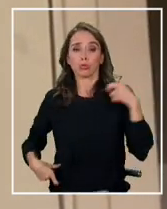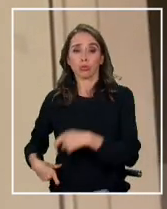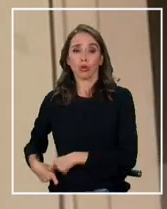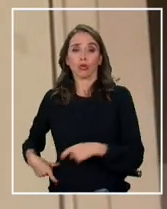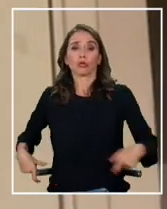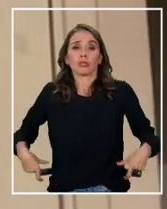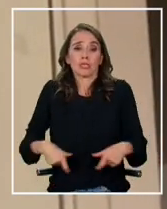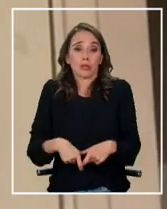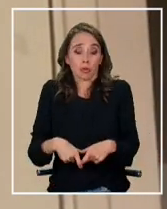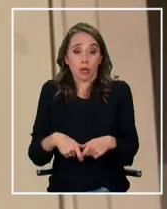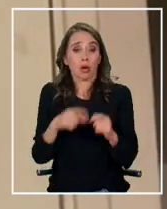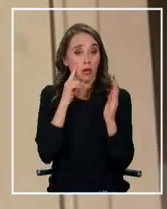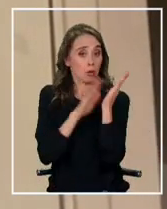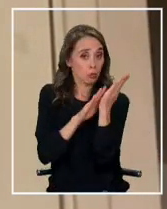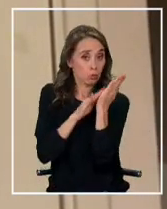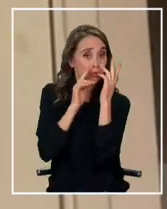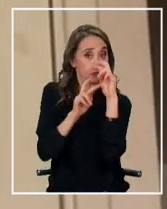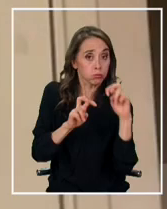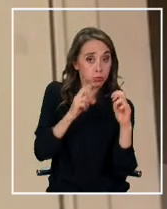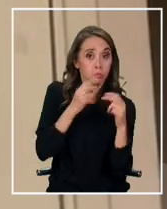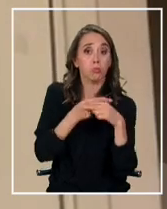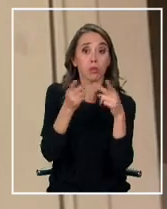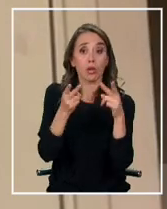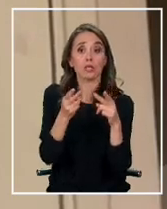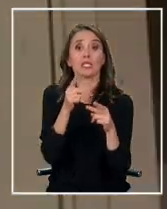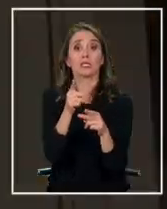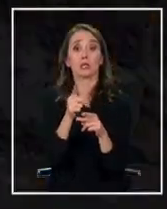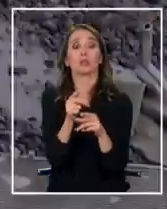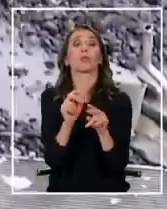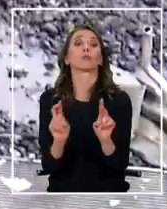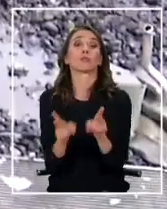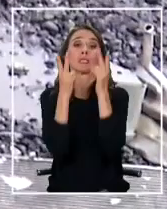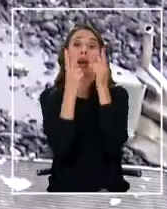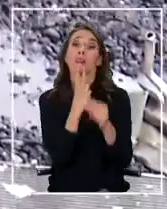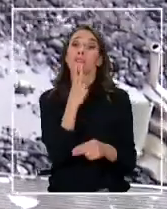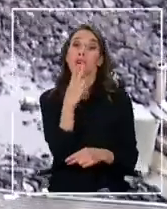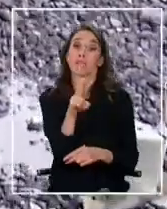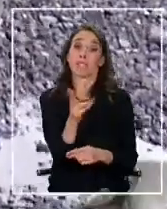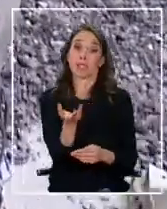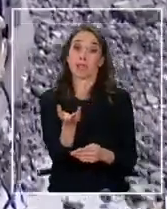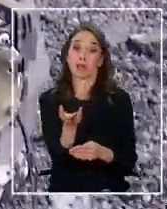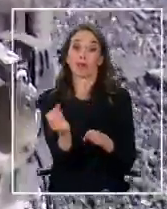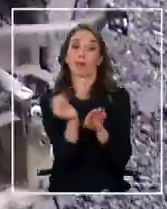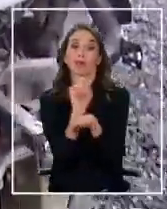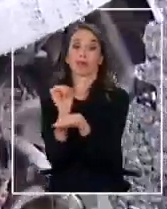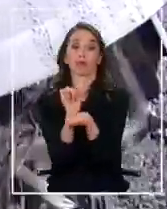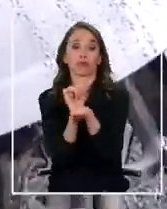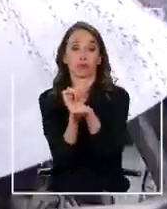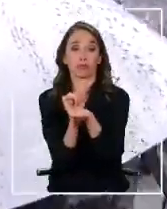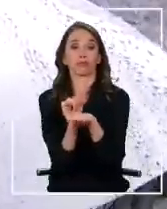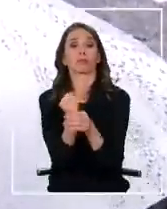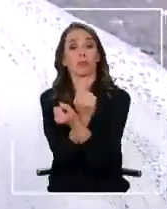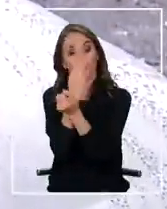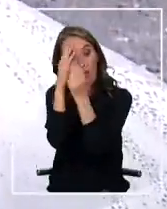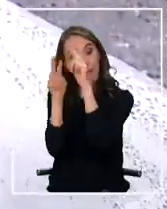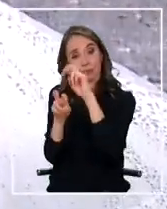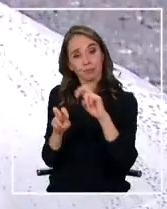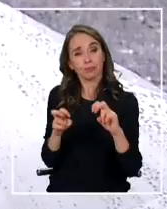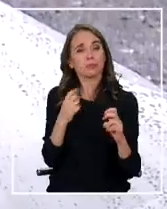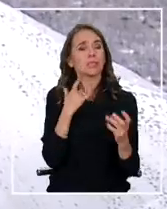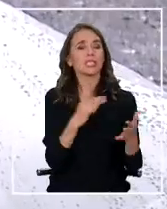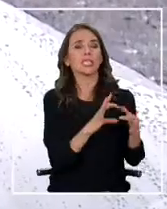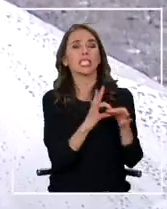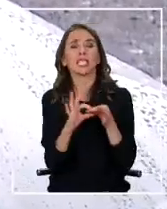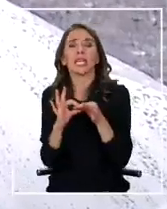elemento, pues está demostrado que salva vidas en el tránsito. La investigación por parte de Carabineros continúa para conocer las